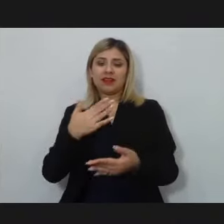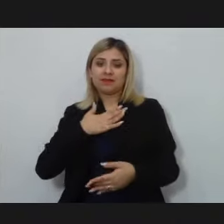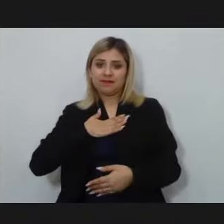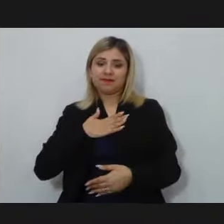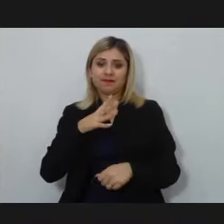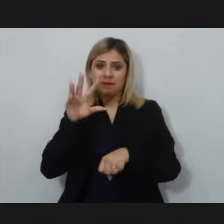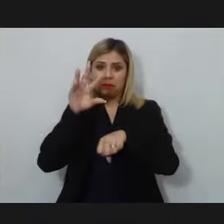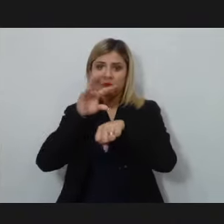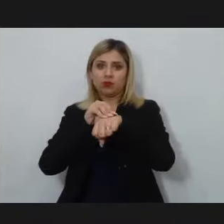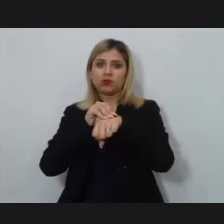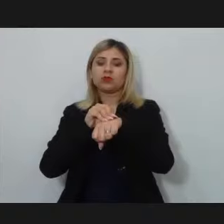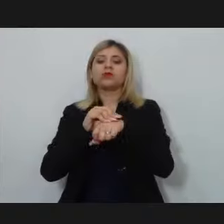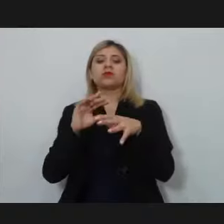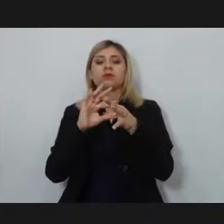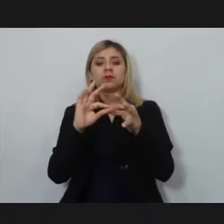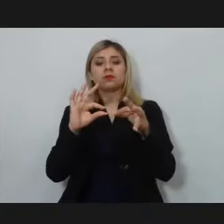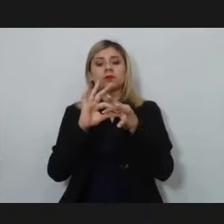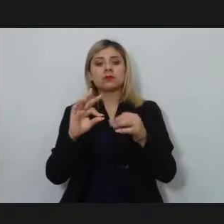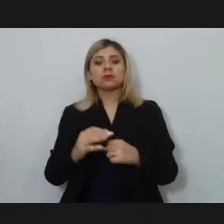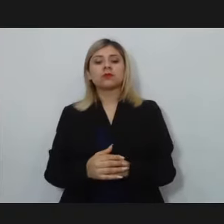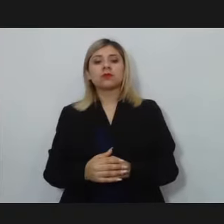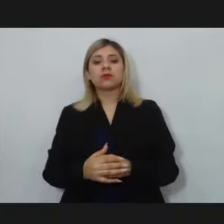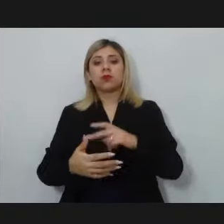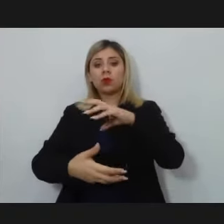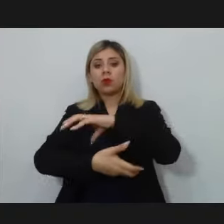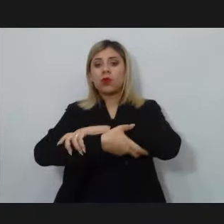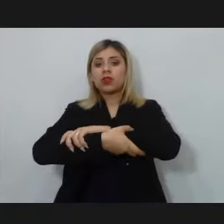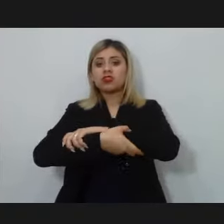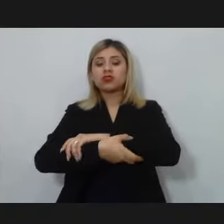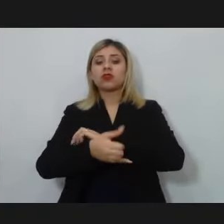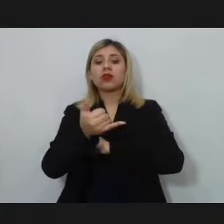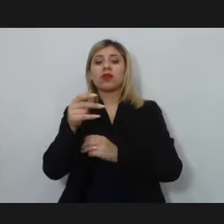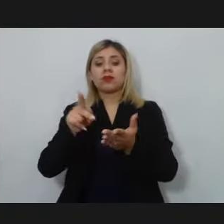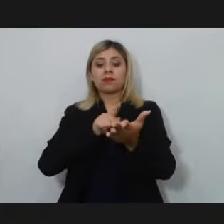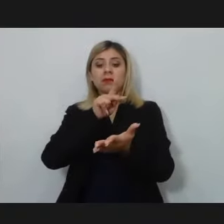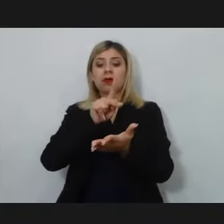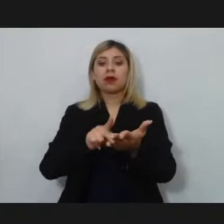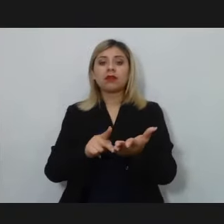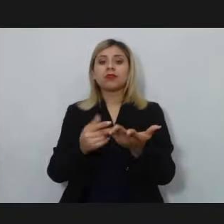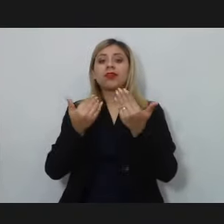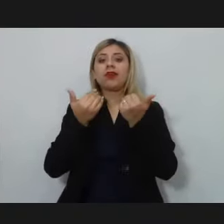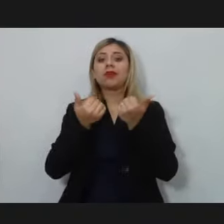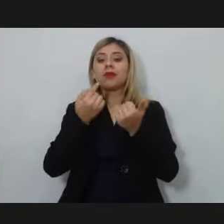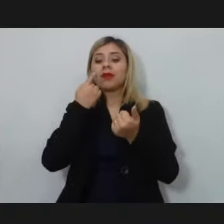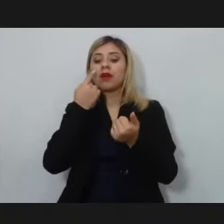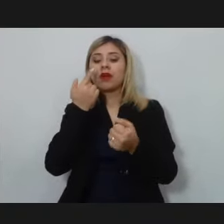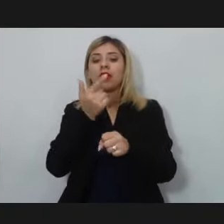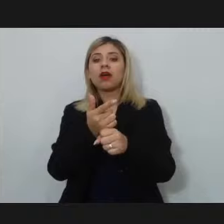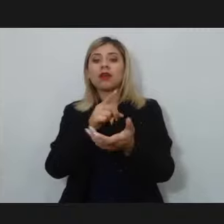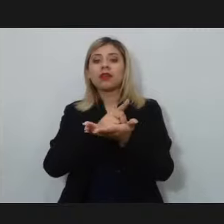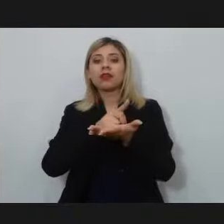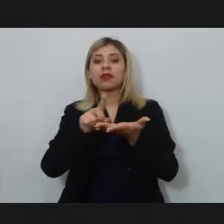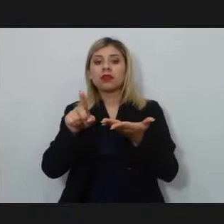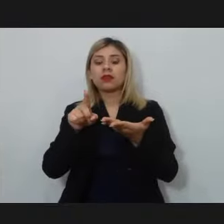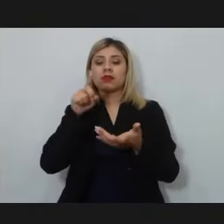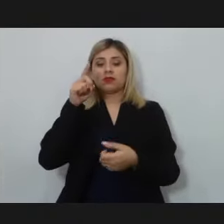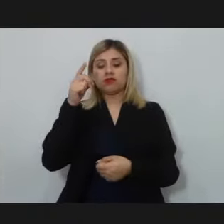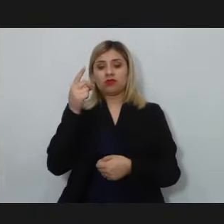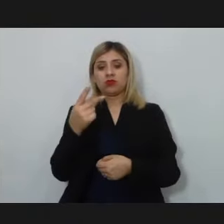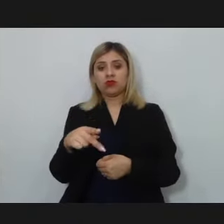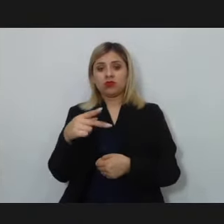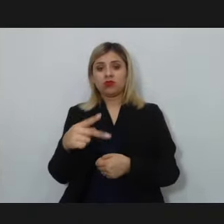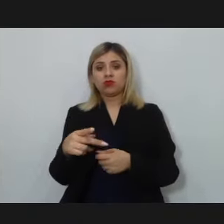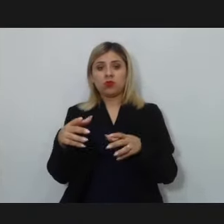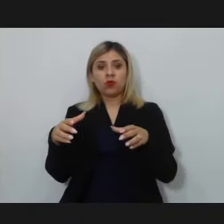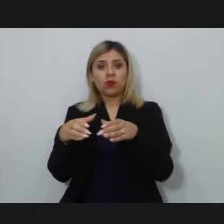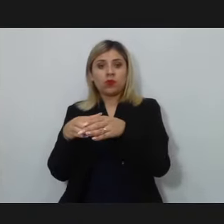personas que no se las personas que se encuentran dentro de la coalición tendrían derechos distintos a los que se encuentran fuera de